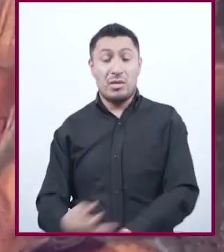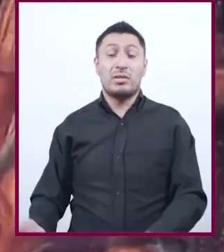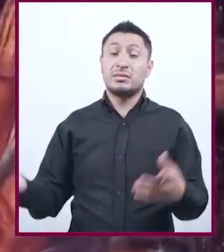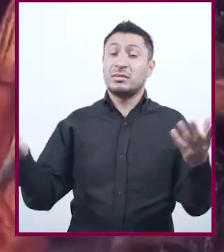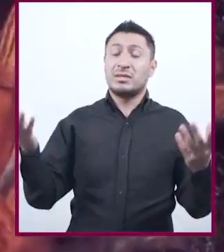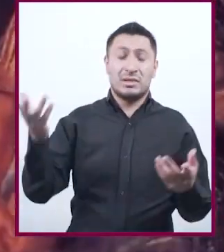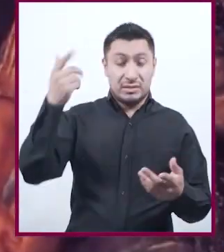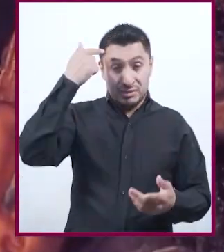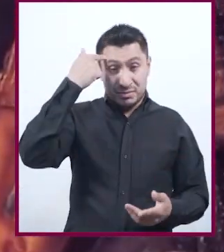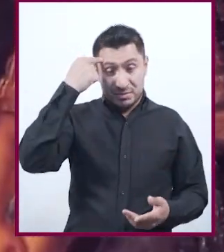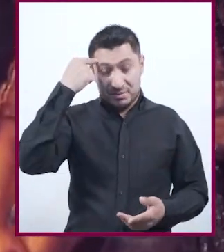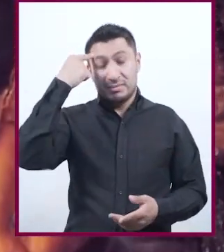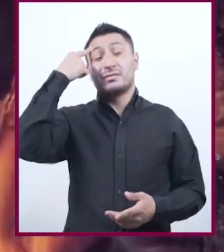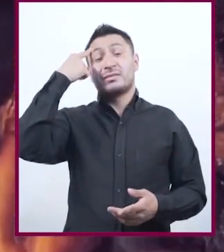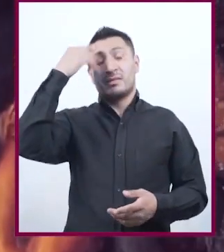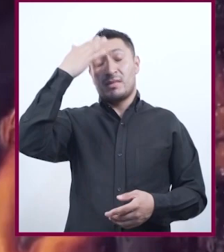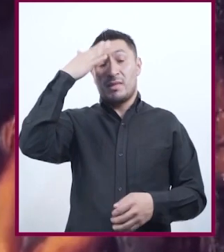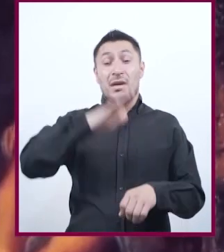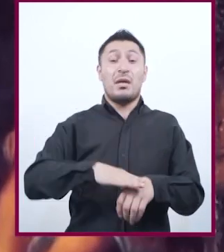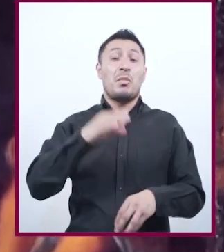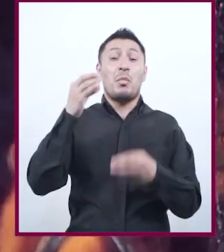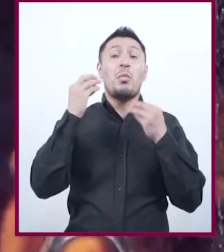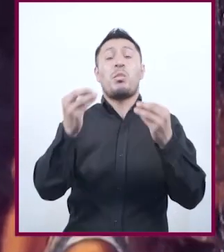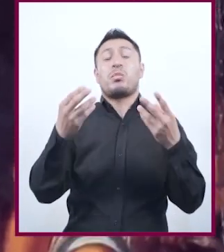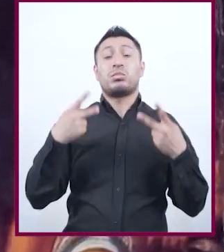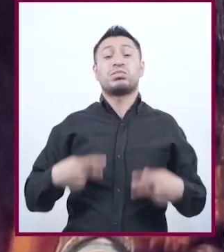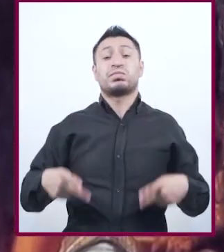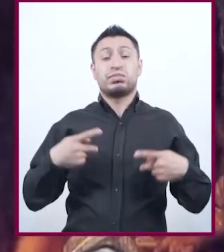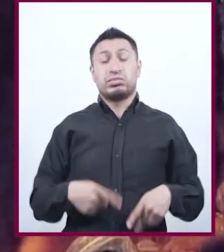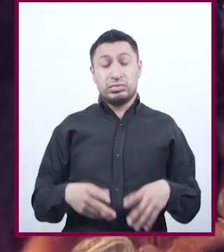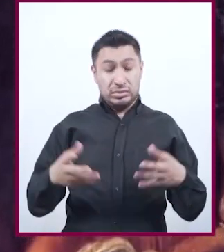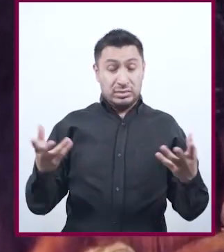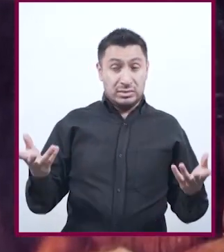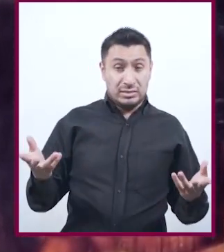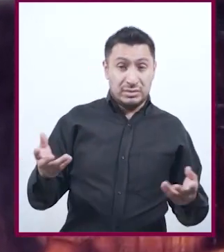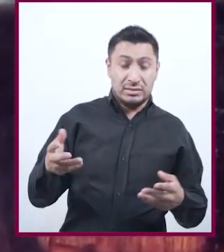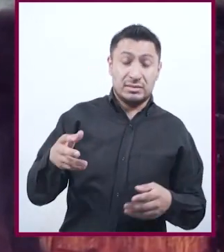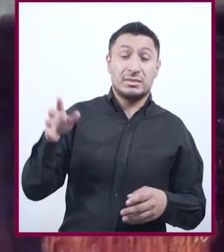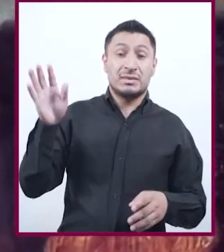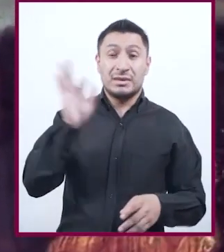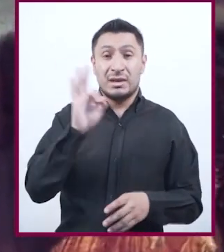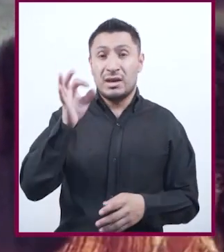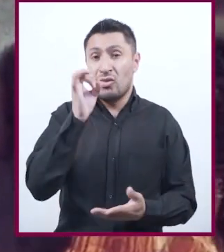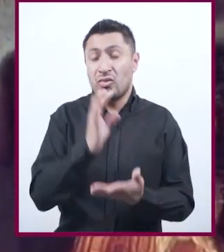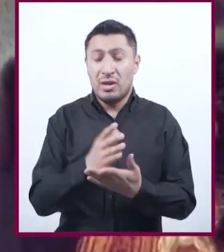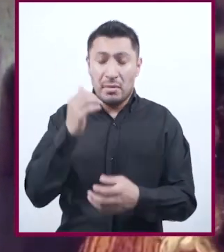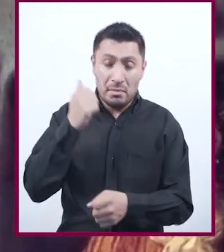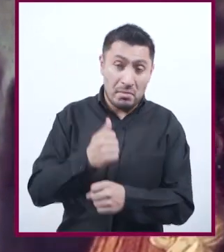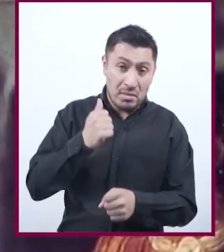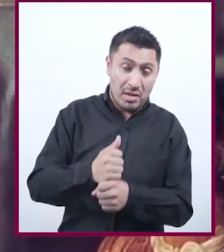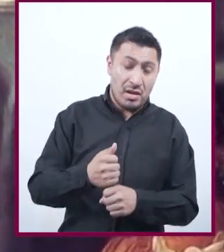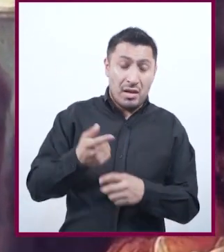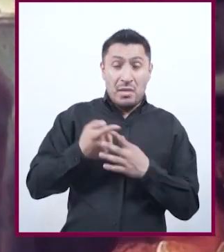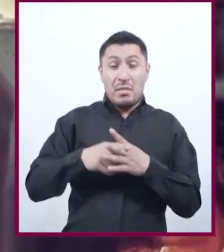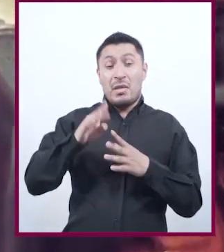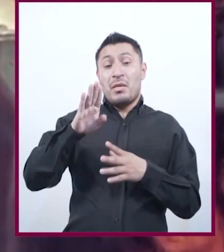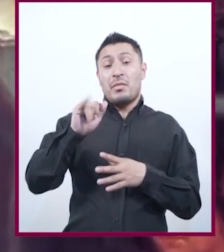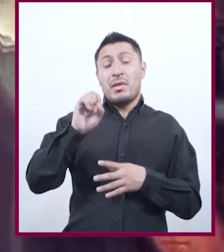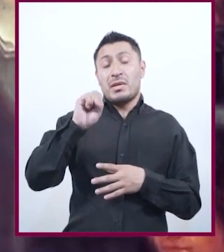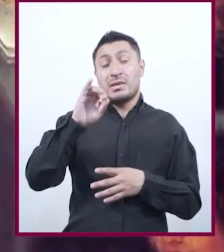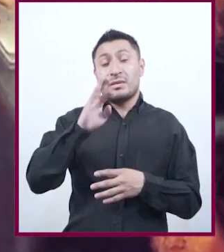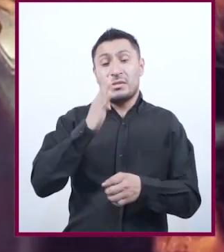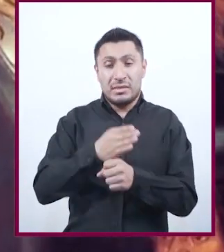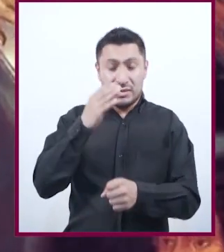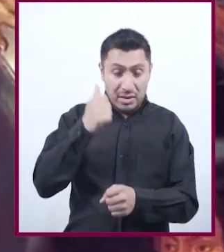casos, llega, si acaso, al abuelito. Empezamos con el bisabuelo y el más atrás ya no sabemos. Y